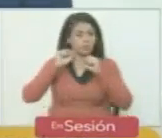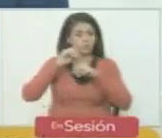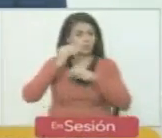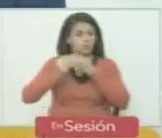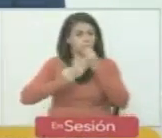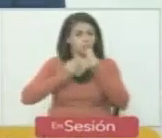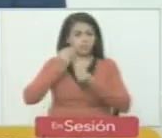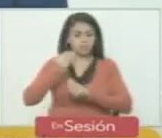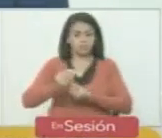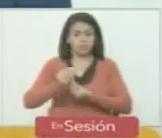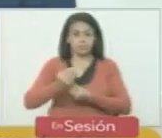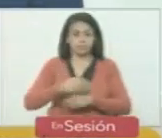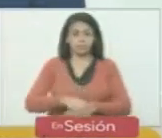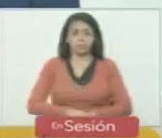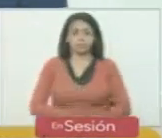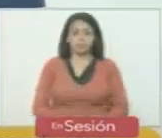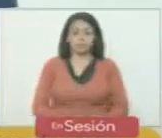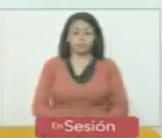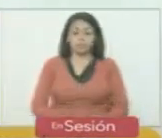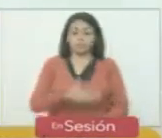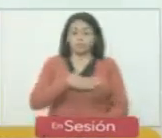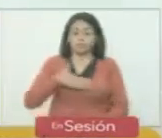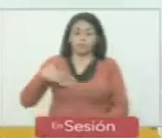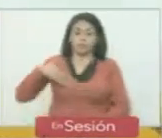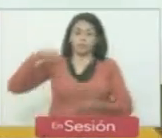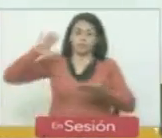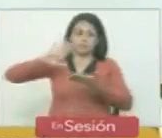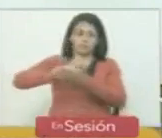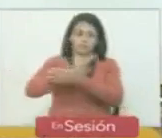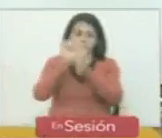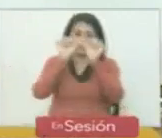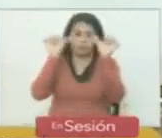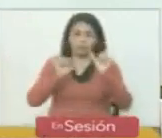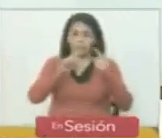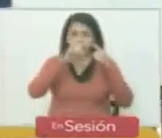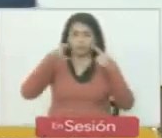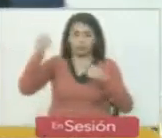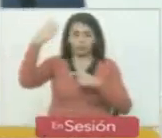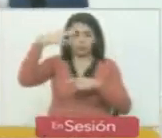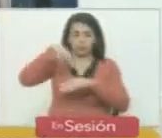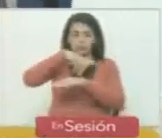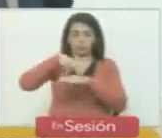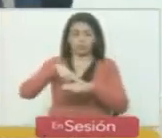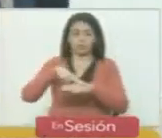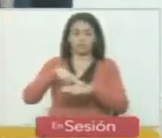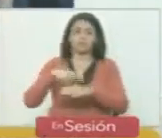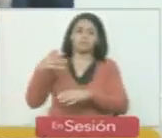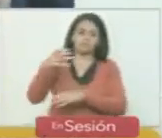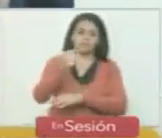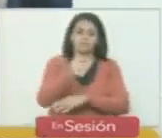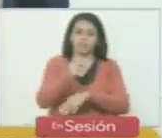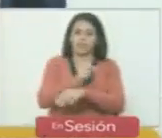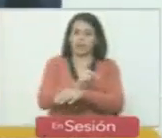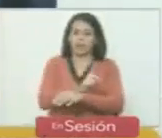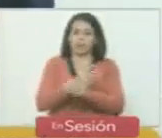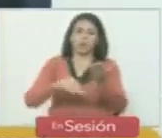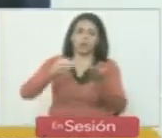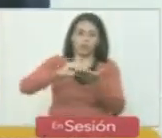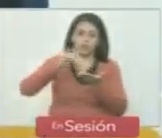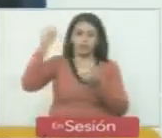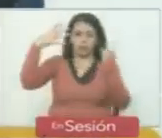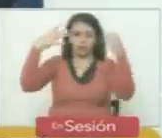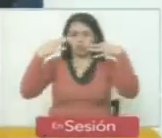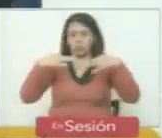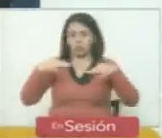cómo, si intentaron destruir el sistema eléctrico nacional, logramos en tiempo récord levantar el sistema